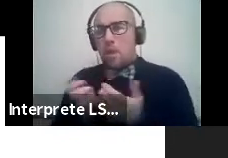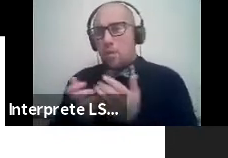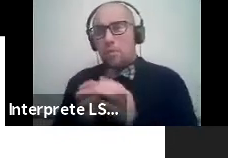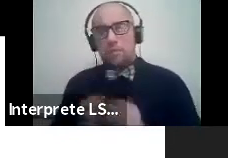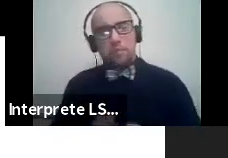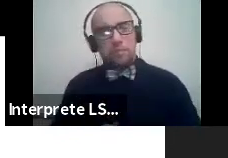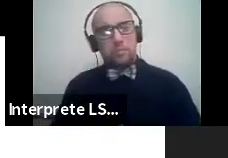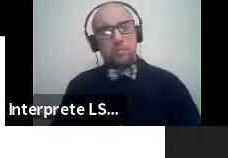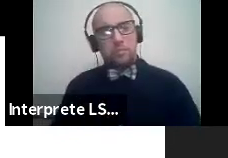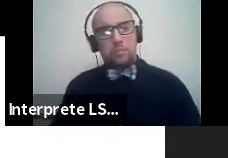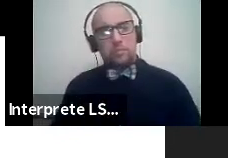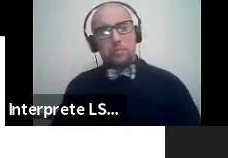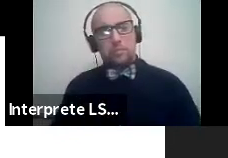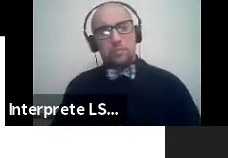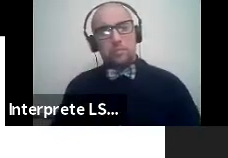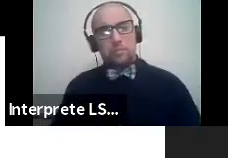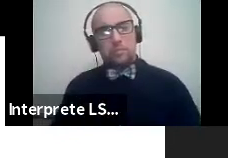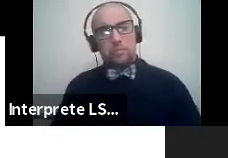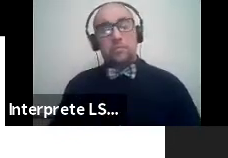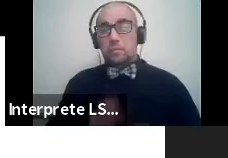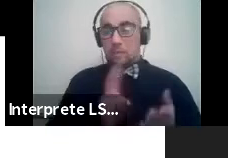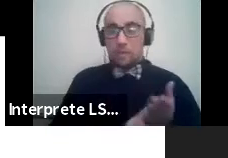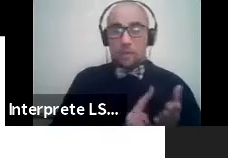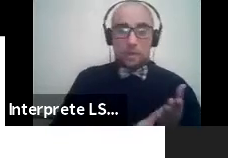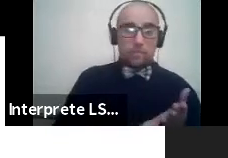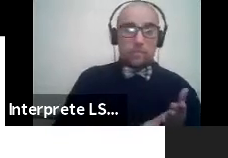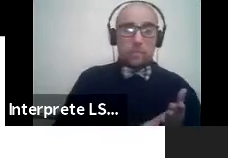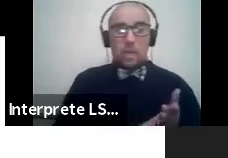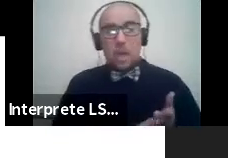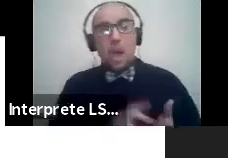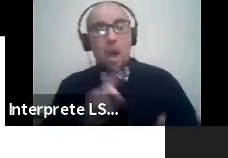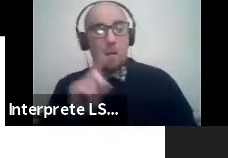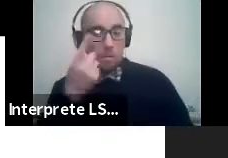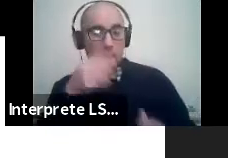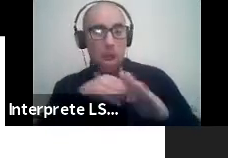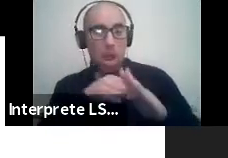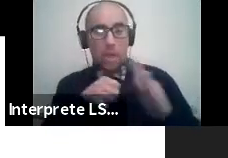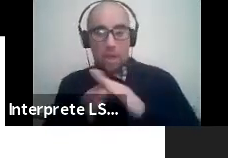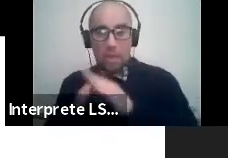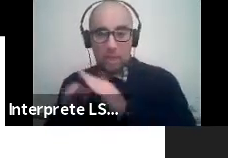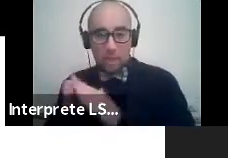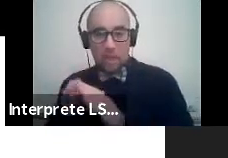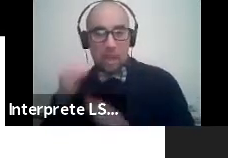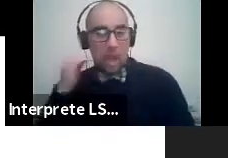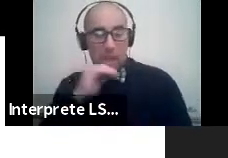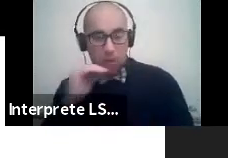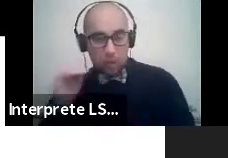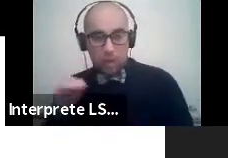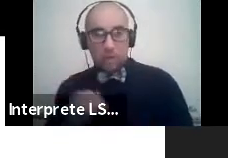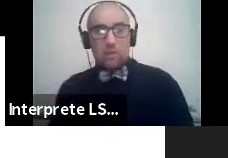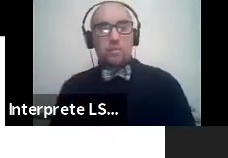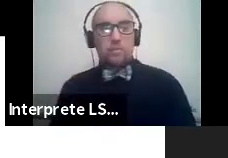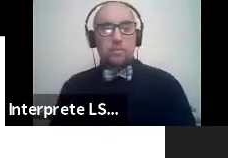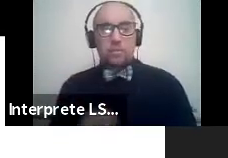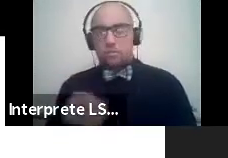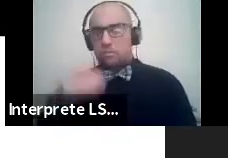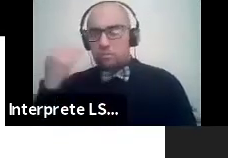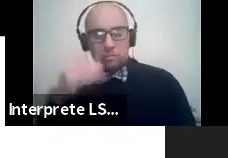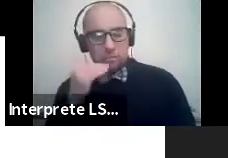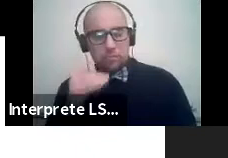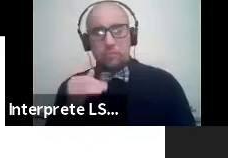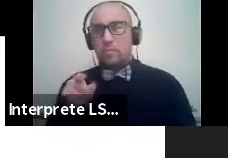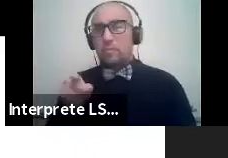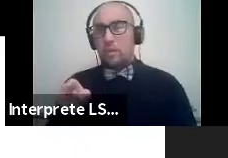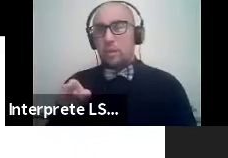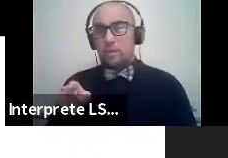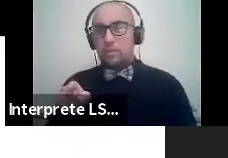¿ya? Efectivamente, la primera estrategia, como las habilidades tempranas matemáticas de los niños son tan importantes, es importante que